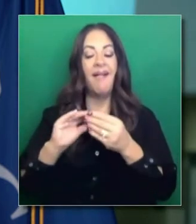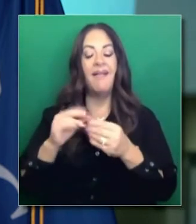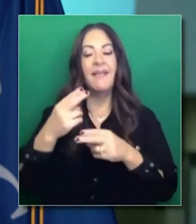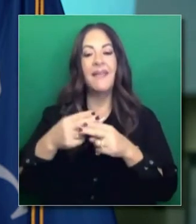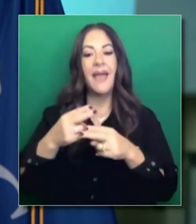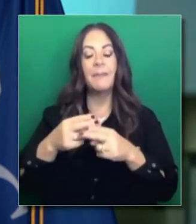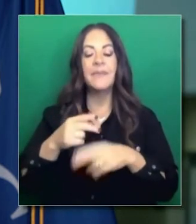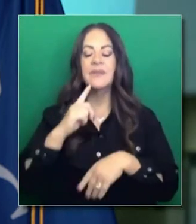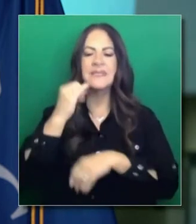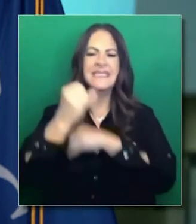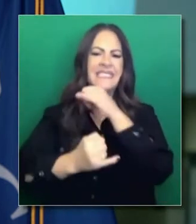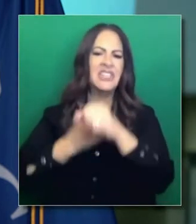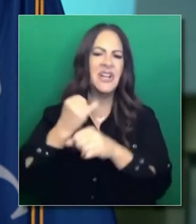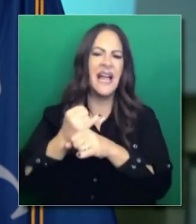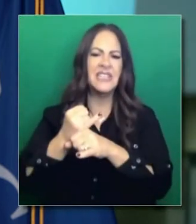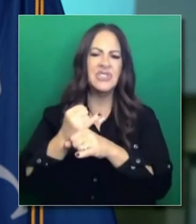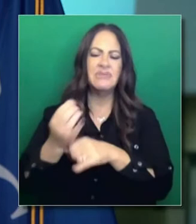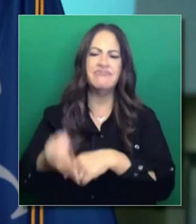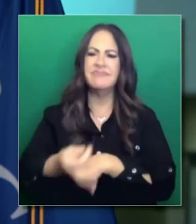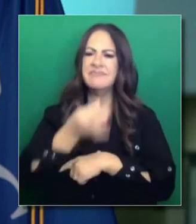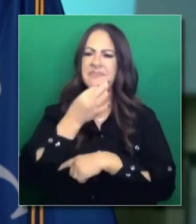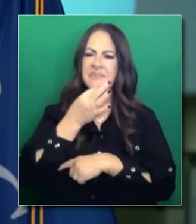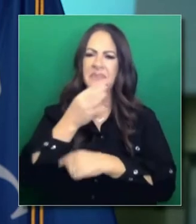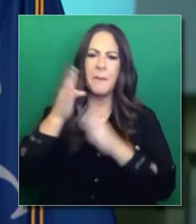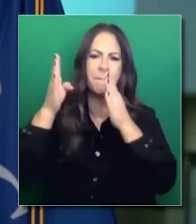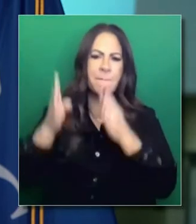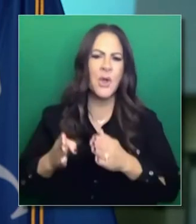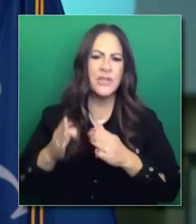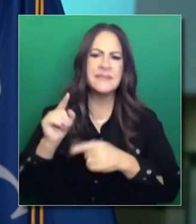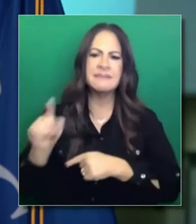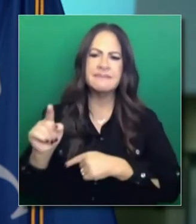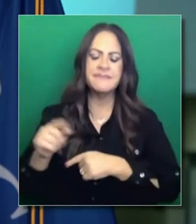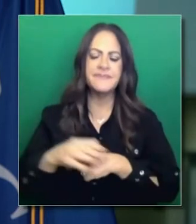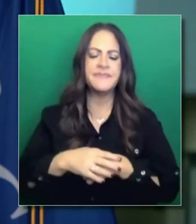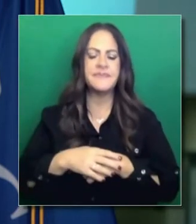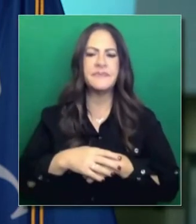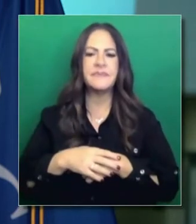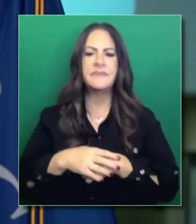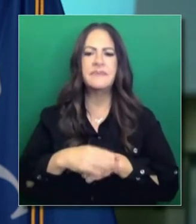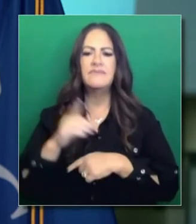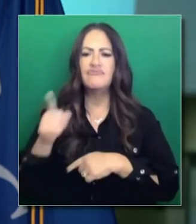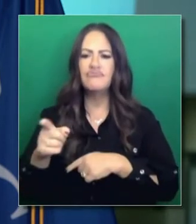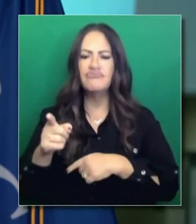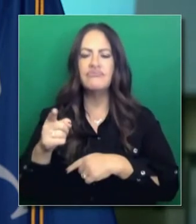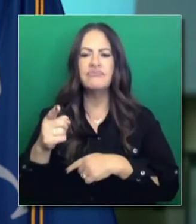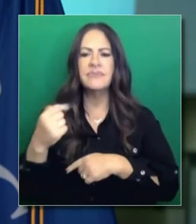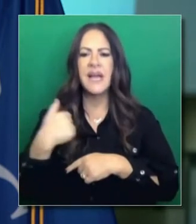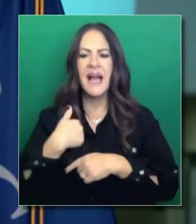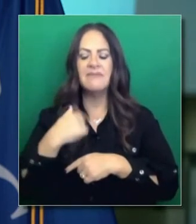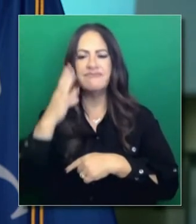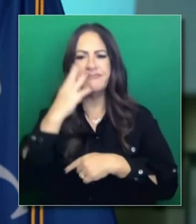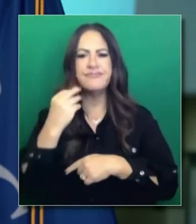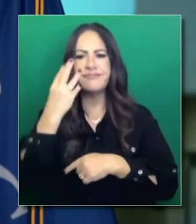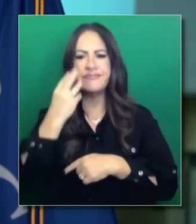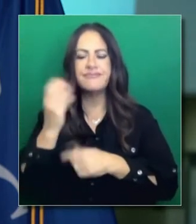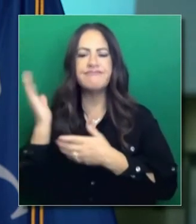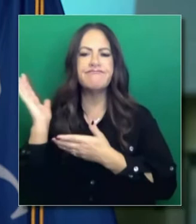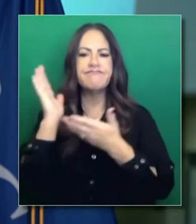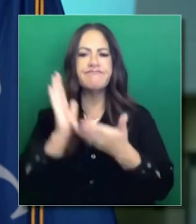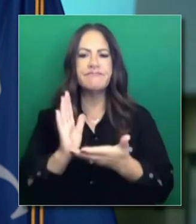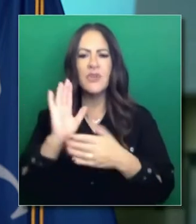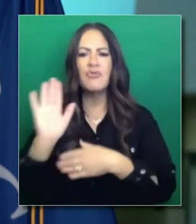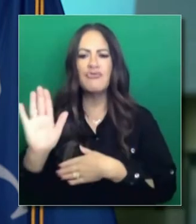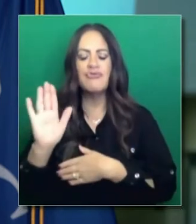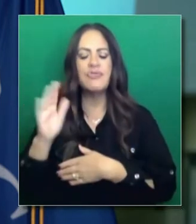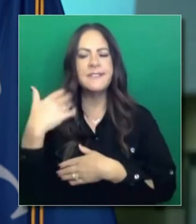pues ella es una experta reconocida internacionalmente, que ha traído al estado de